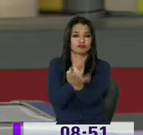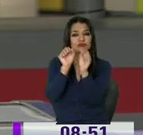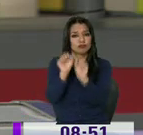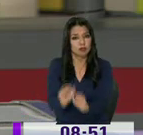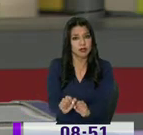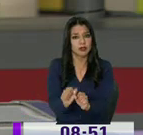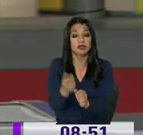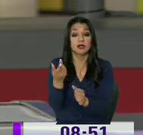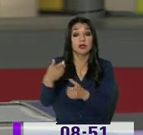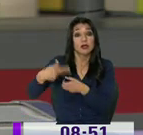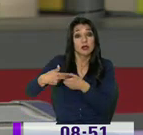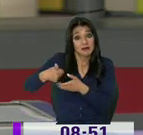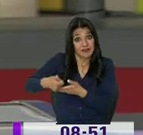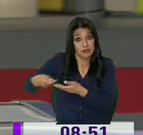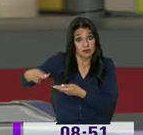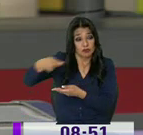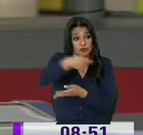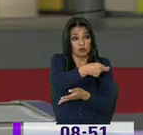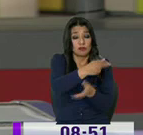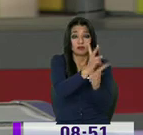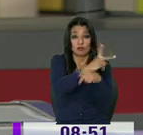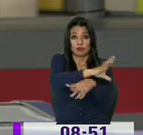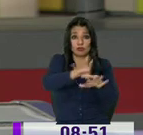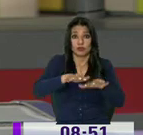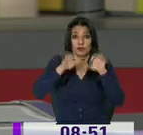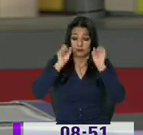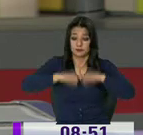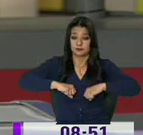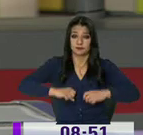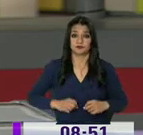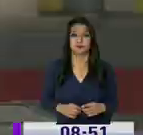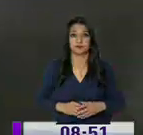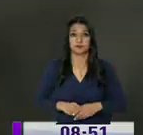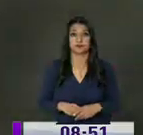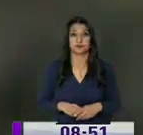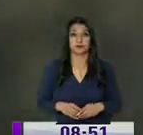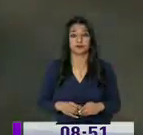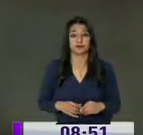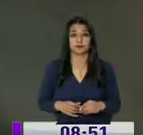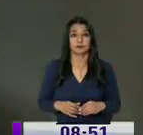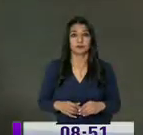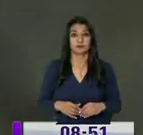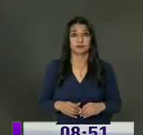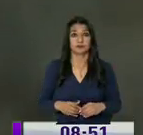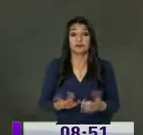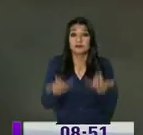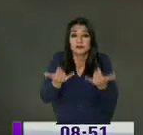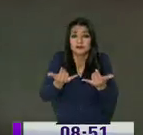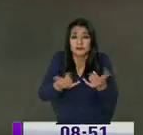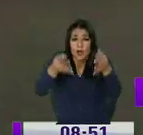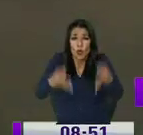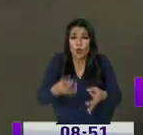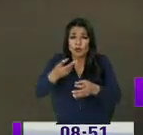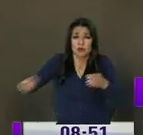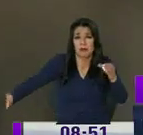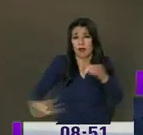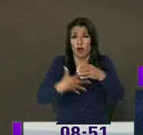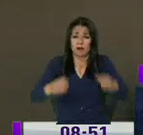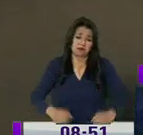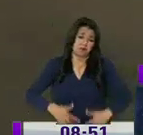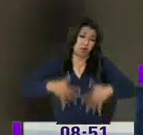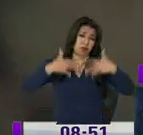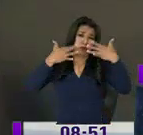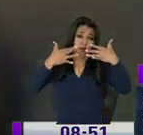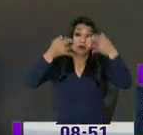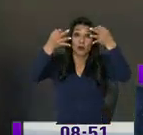los subsidios hacia la producción campesina. Veamos. En este momento nos llega una bomba lacrimógena. Es